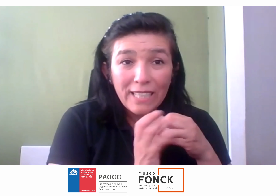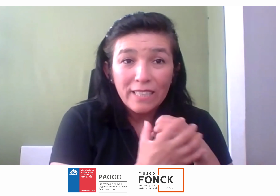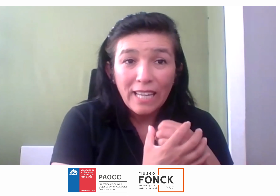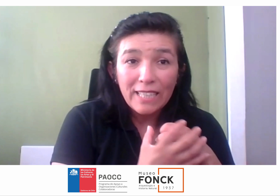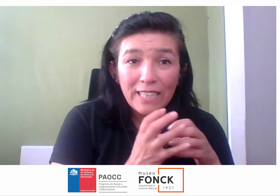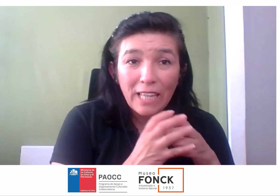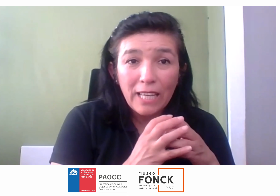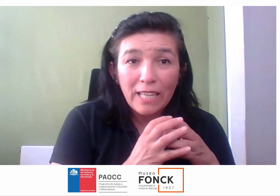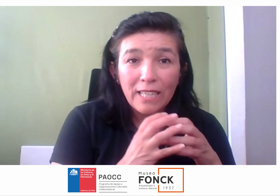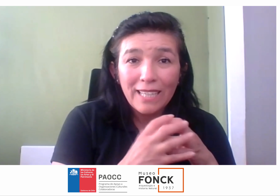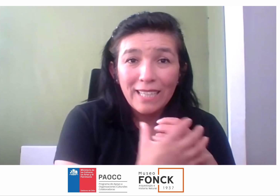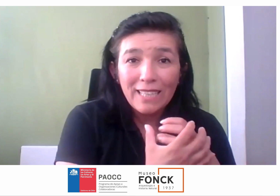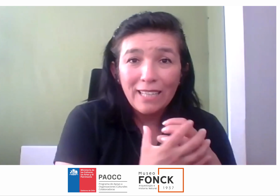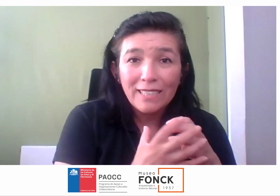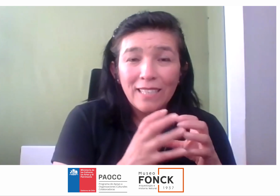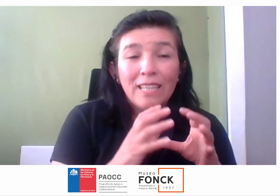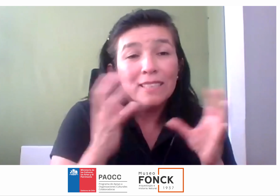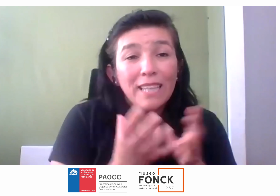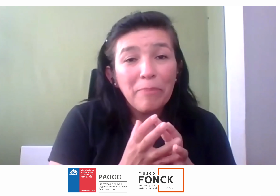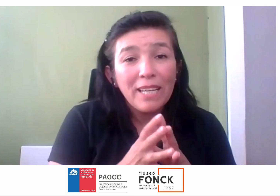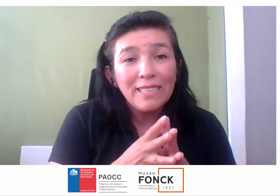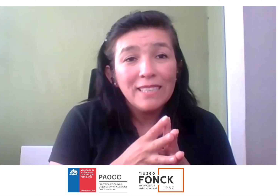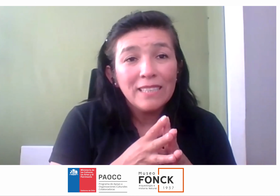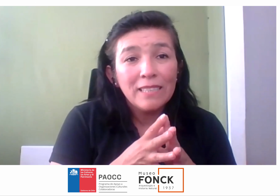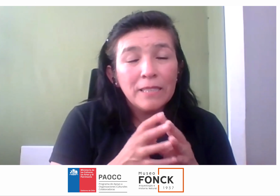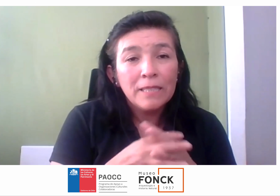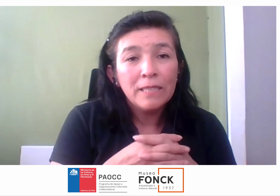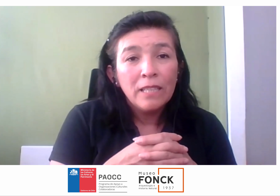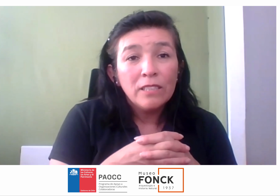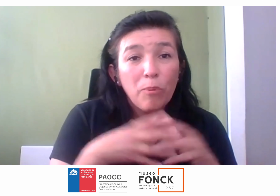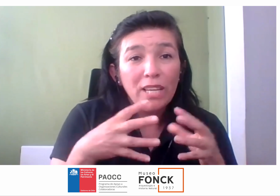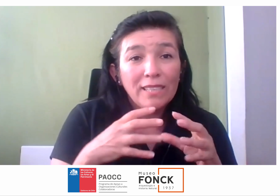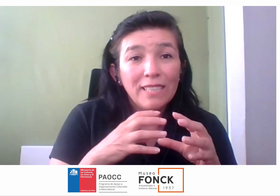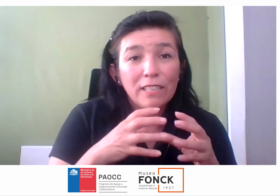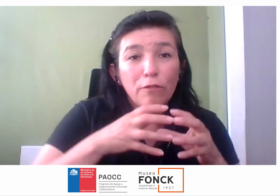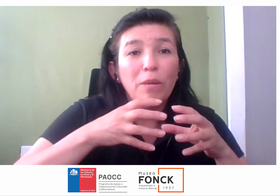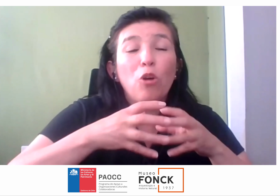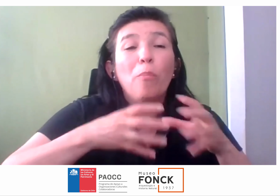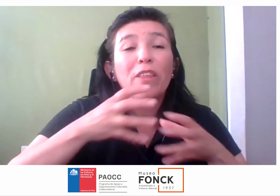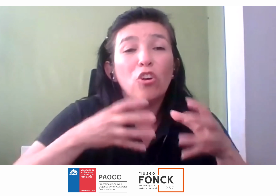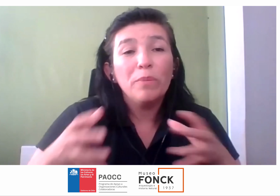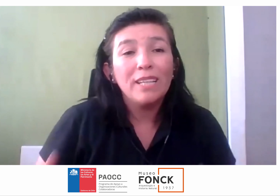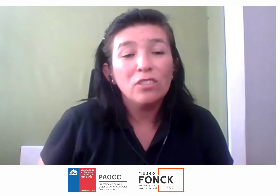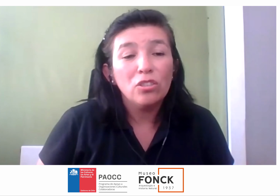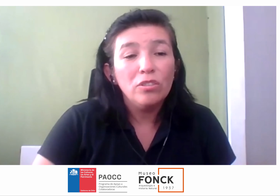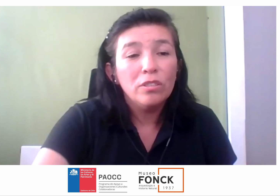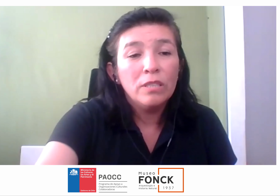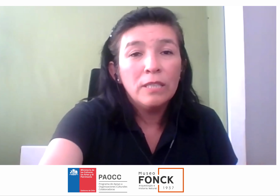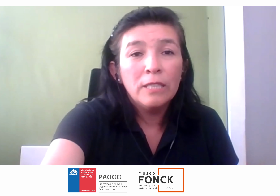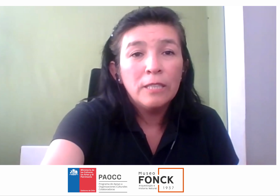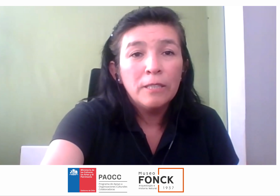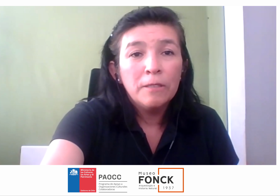dibujado en estas cerámicas. Se podría decir eh, que se formaba como medio de